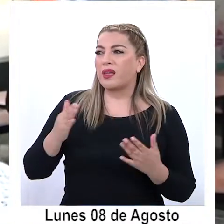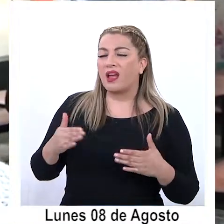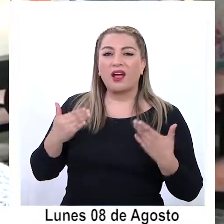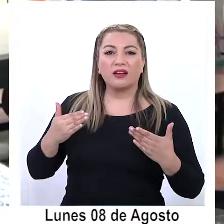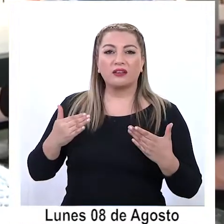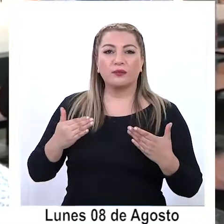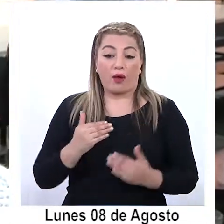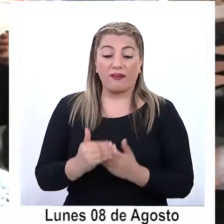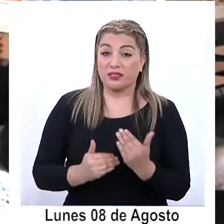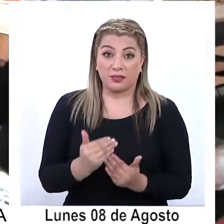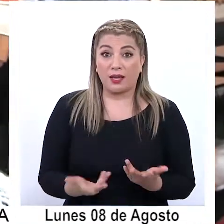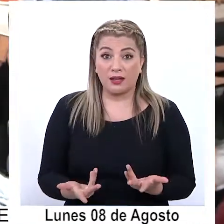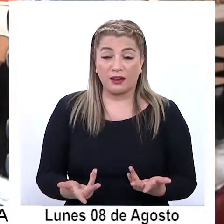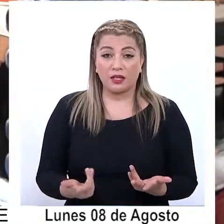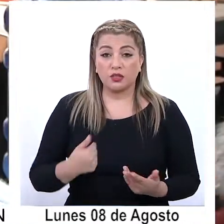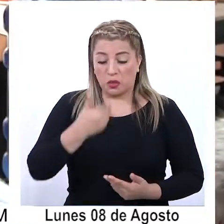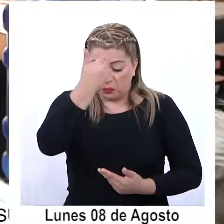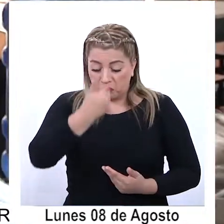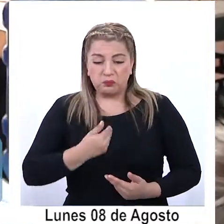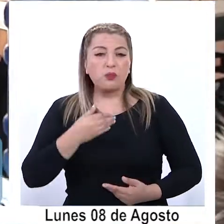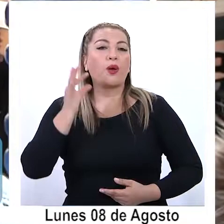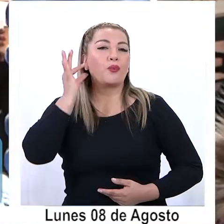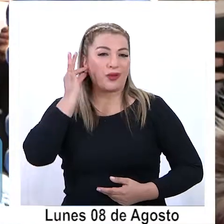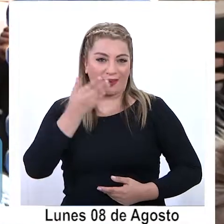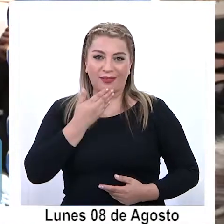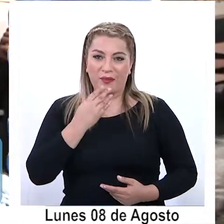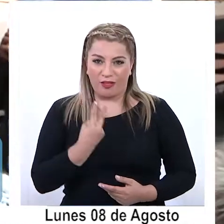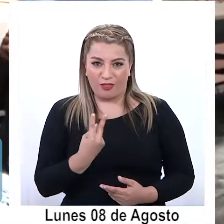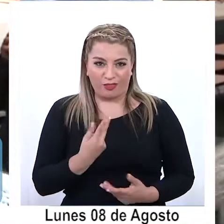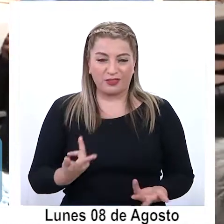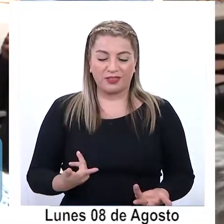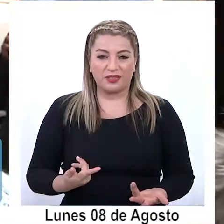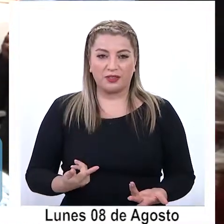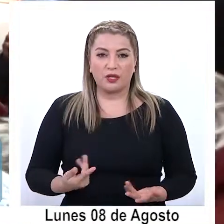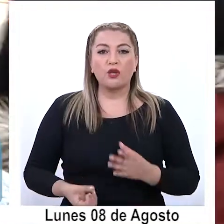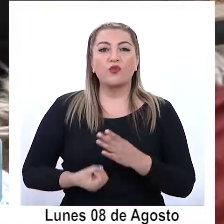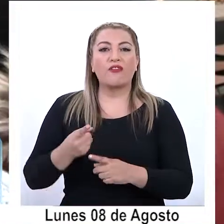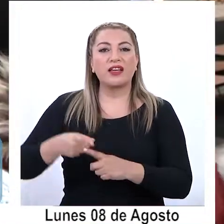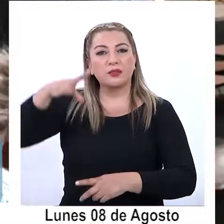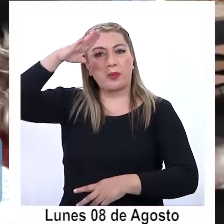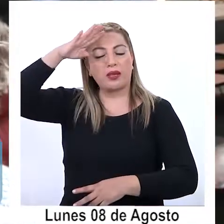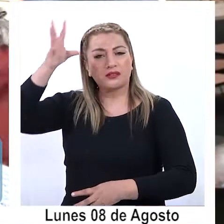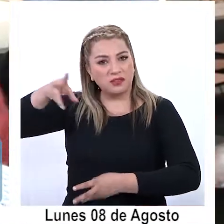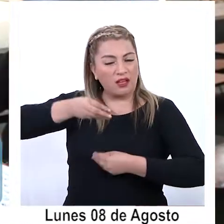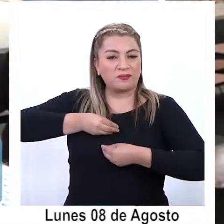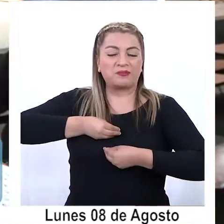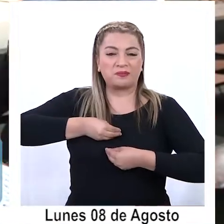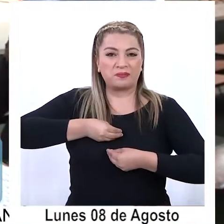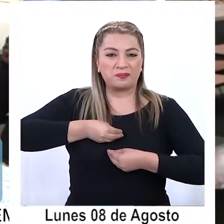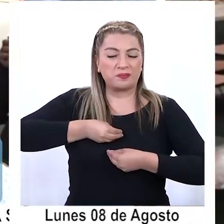es superarme como persona y como mujer, adquirir nuevas experiencias,